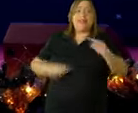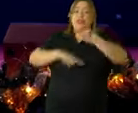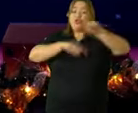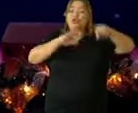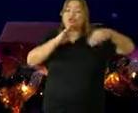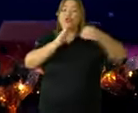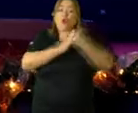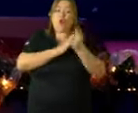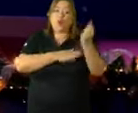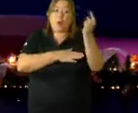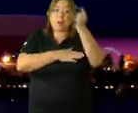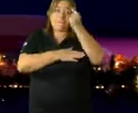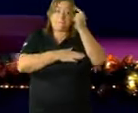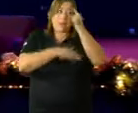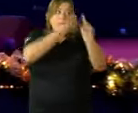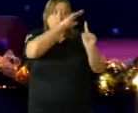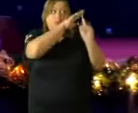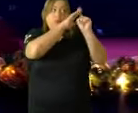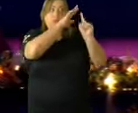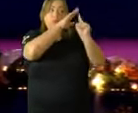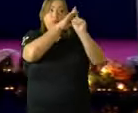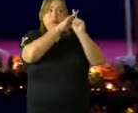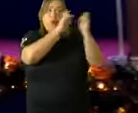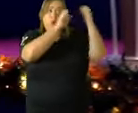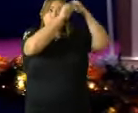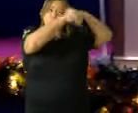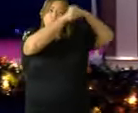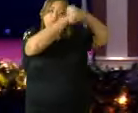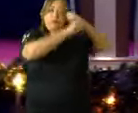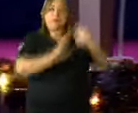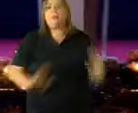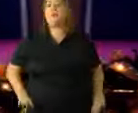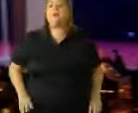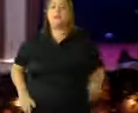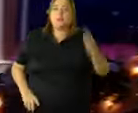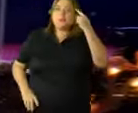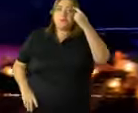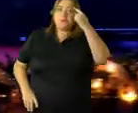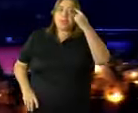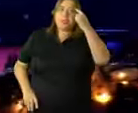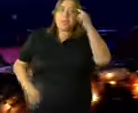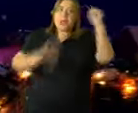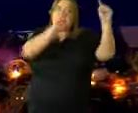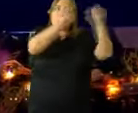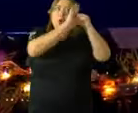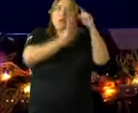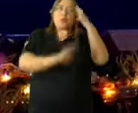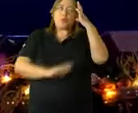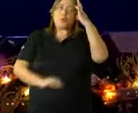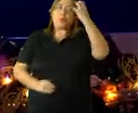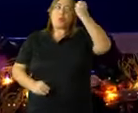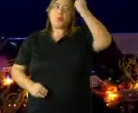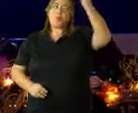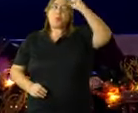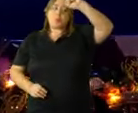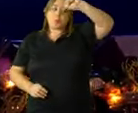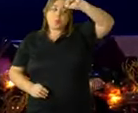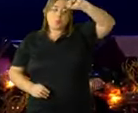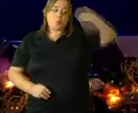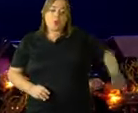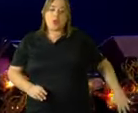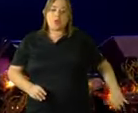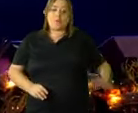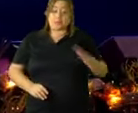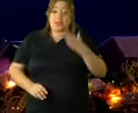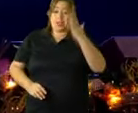fe. Usted no crea que no es que no le vienen pensamientos negativos, vienen. Pero el justo